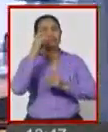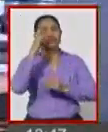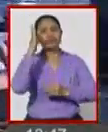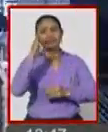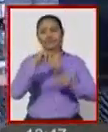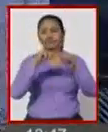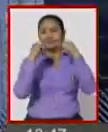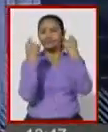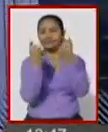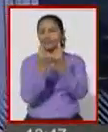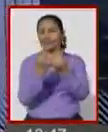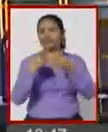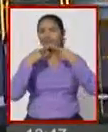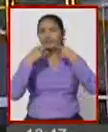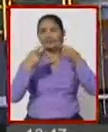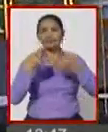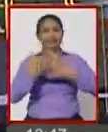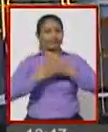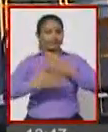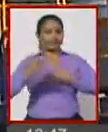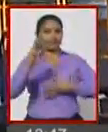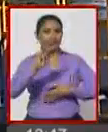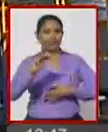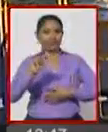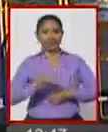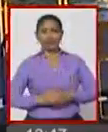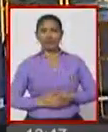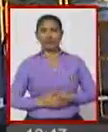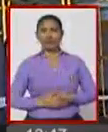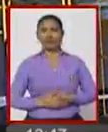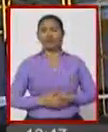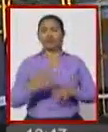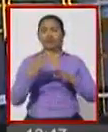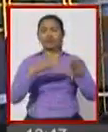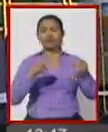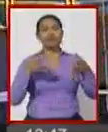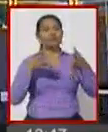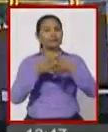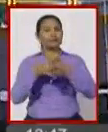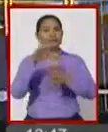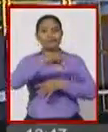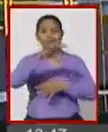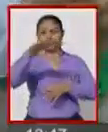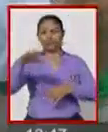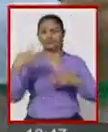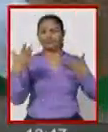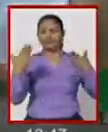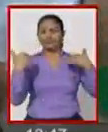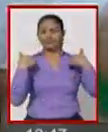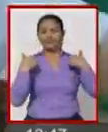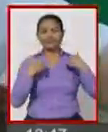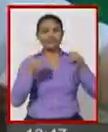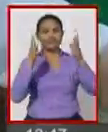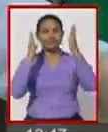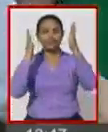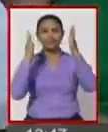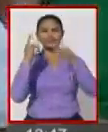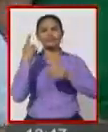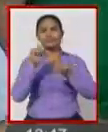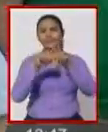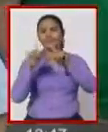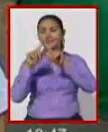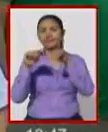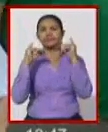todos los sectores se van a ir pronunciando a partir de mañana. Vamos a ir haciendo bloqueo esporádico, vamos haciendo vigilias por